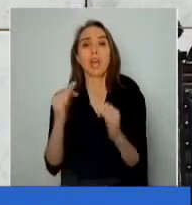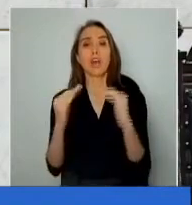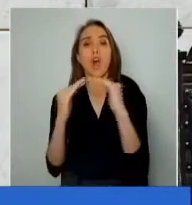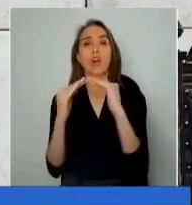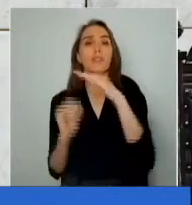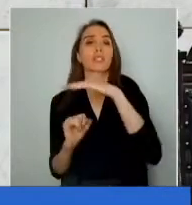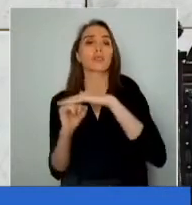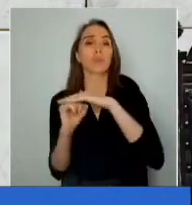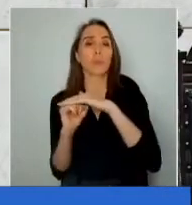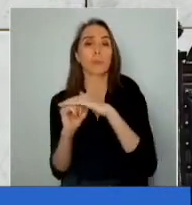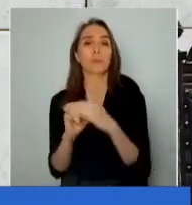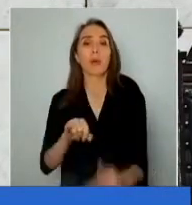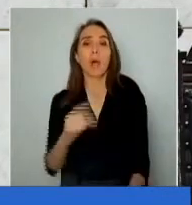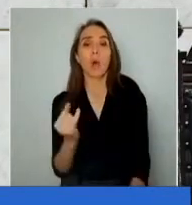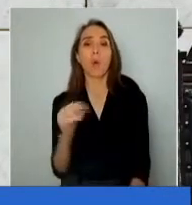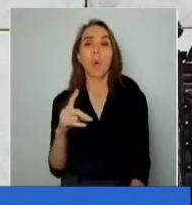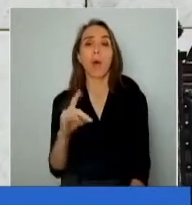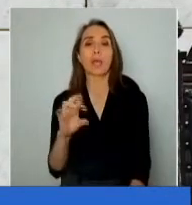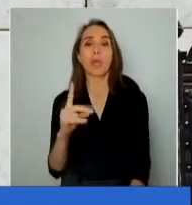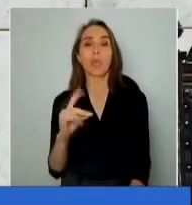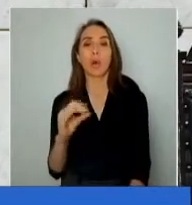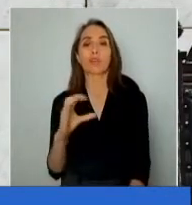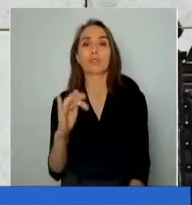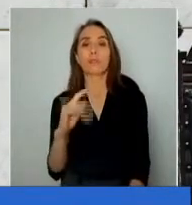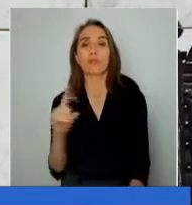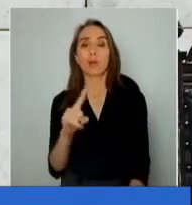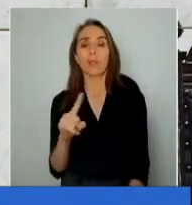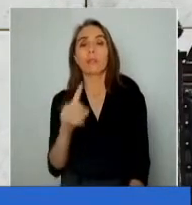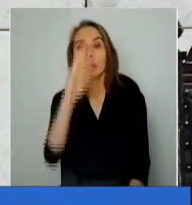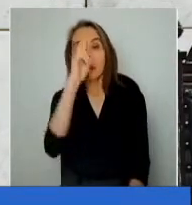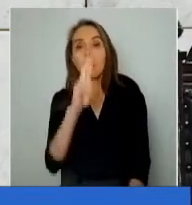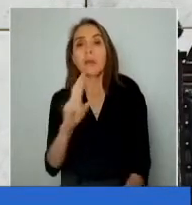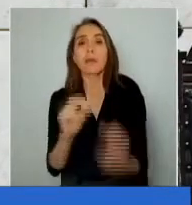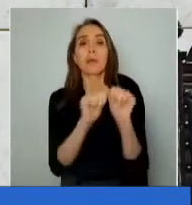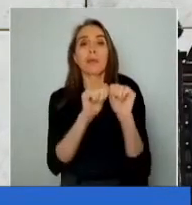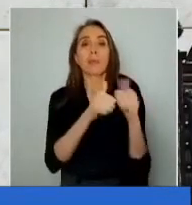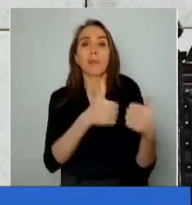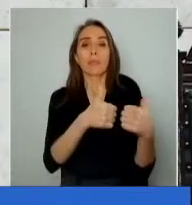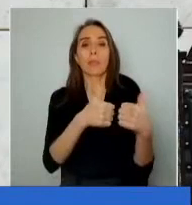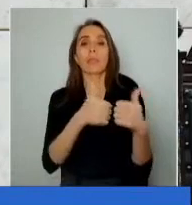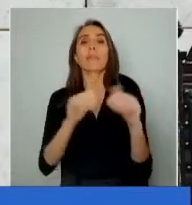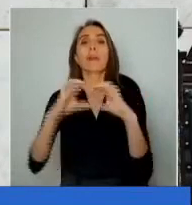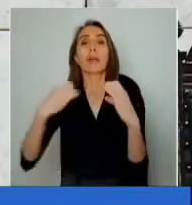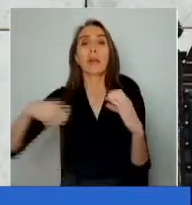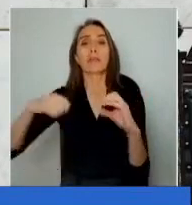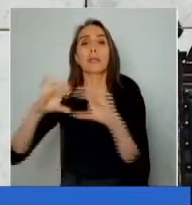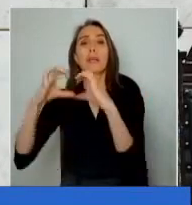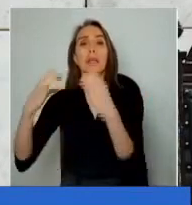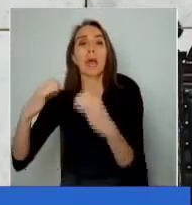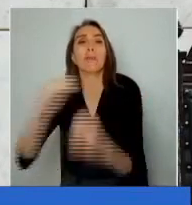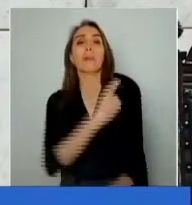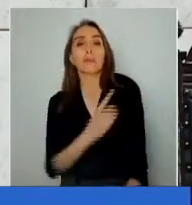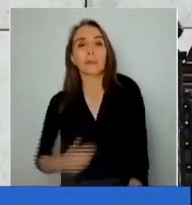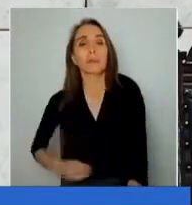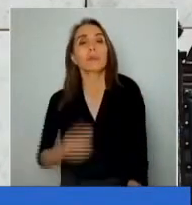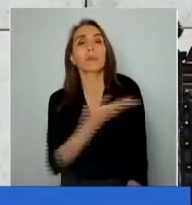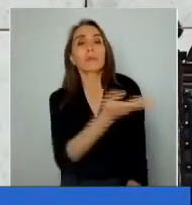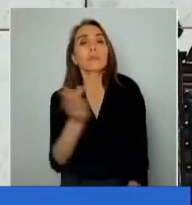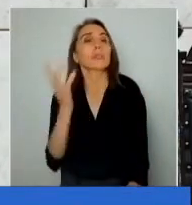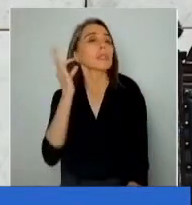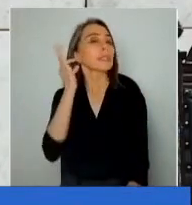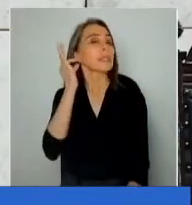Fuentes bravables mesas directivas del senado y de la cámara honorable senadoras y senadores